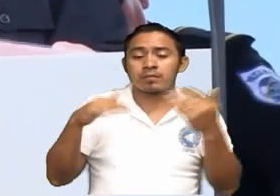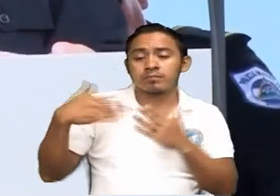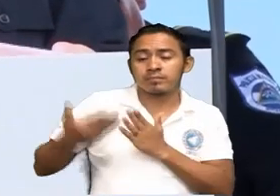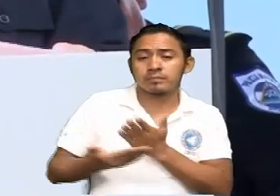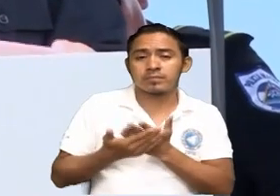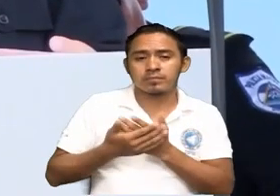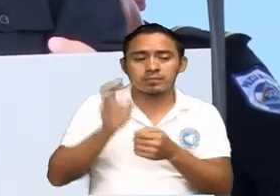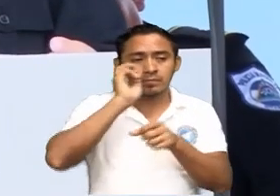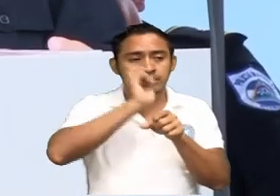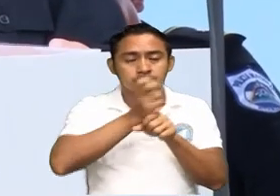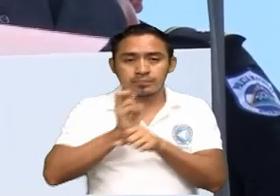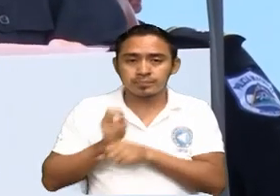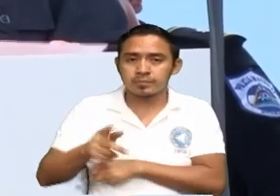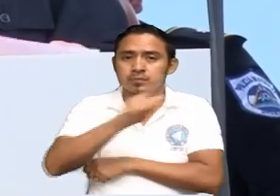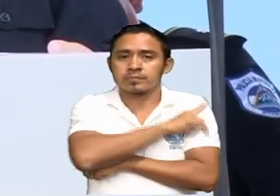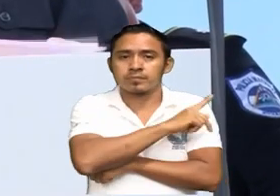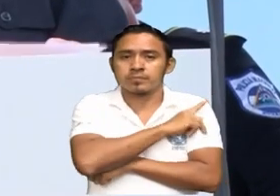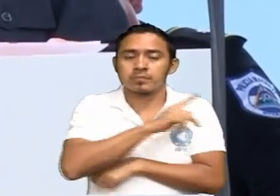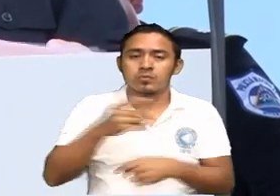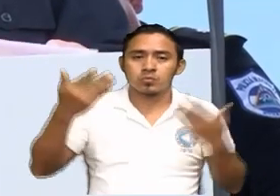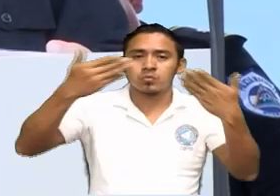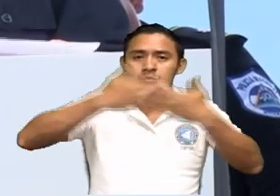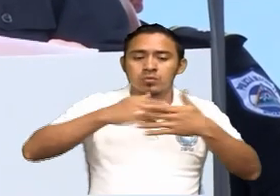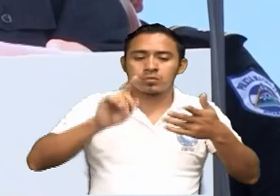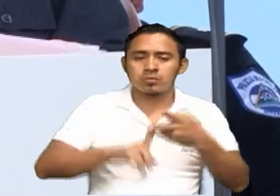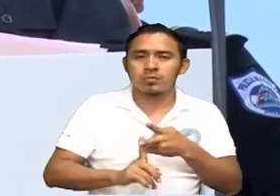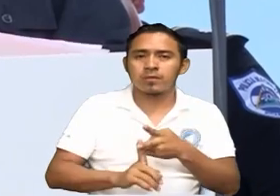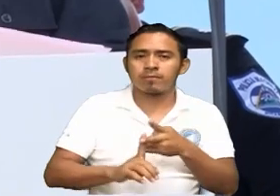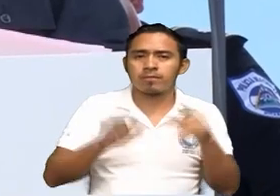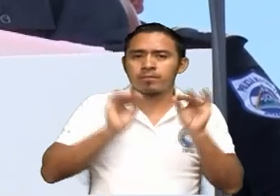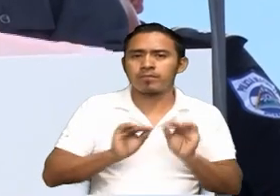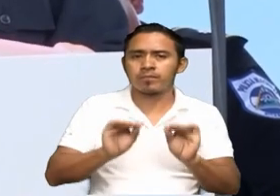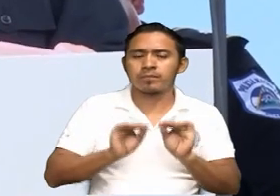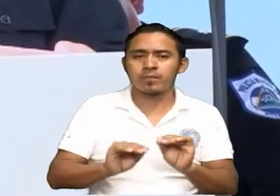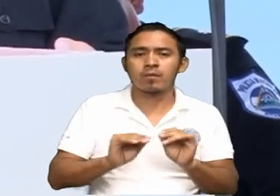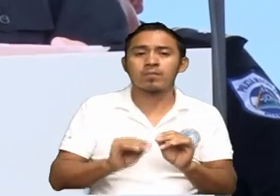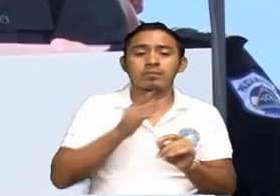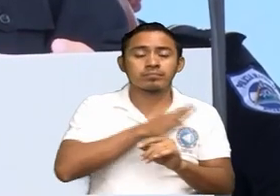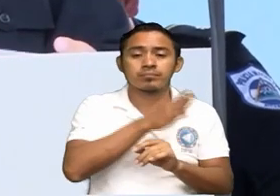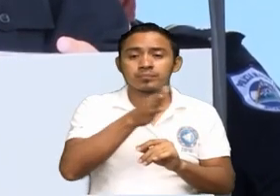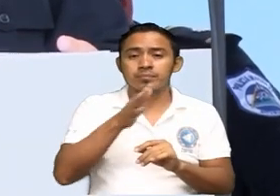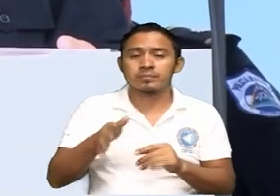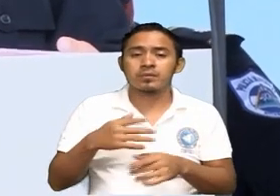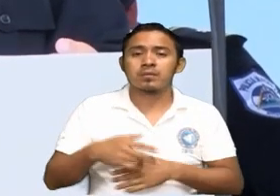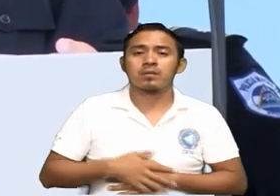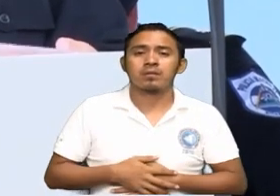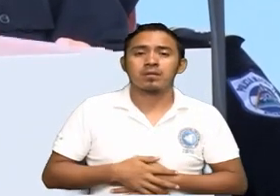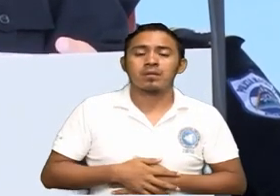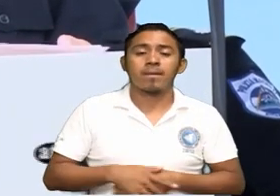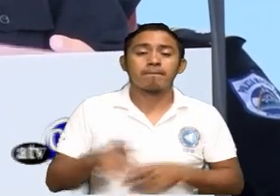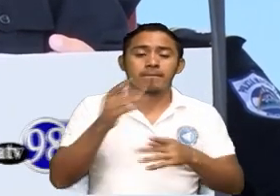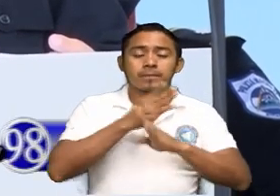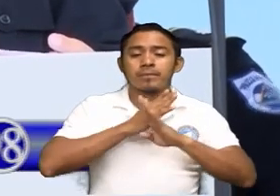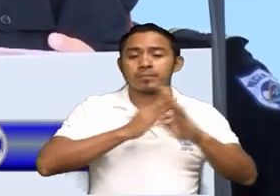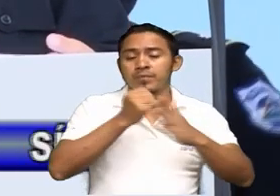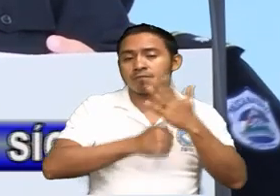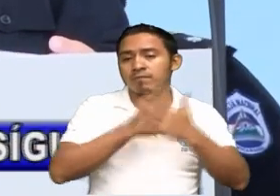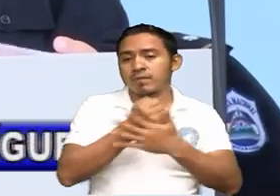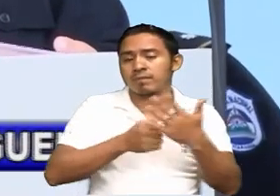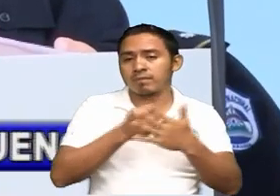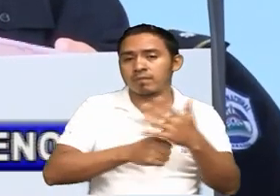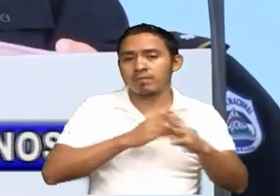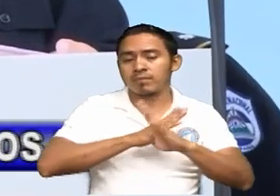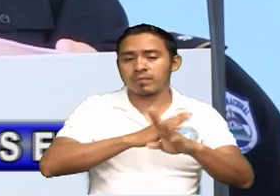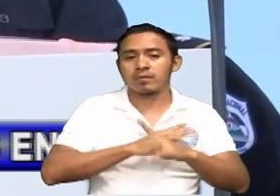de legislación policial, doctrina, técnica de intervención policial, defensa personal, uso y manejo de la